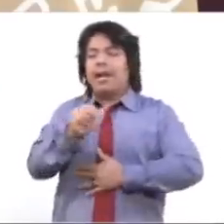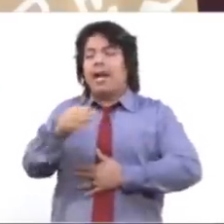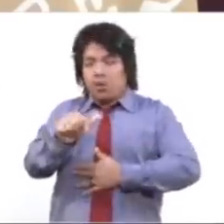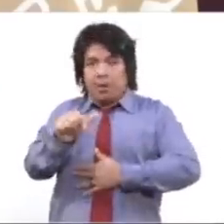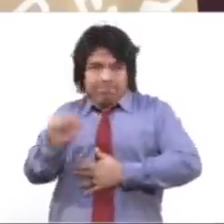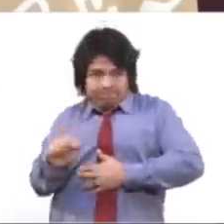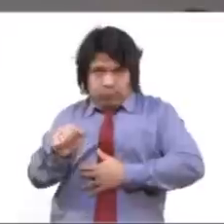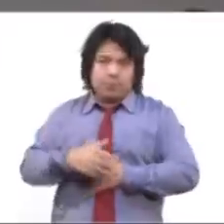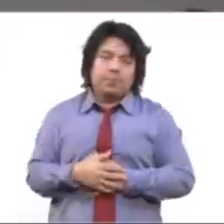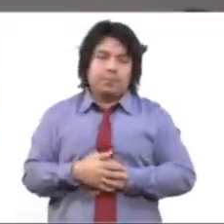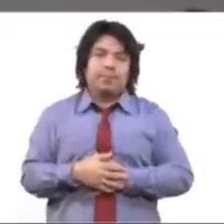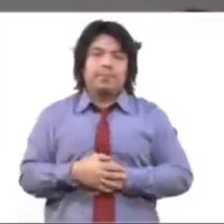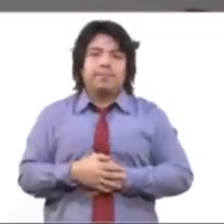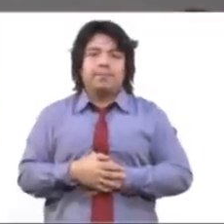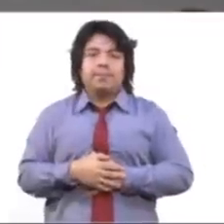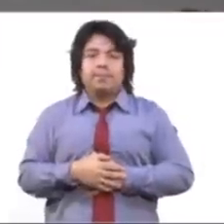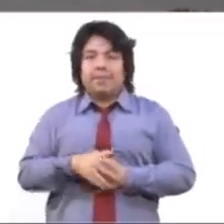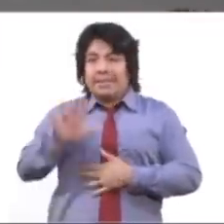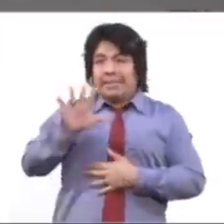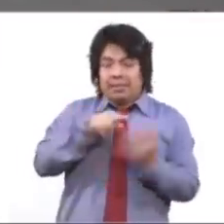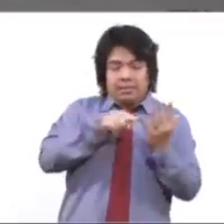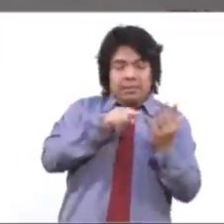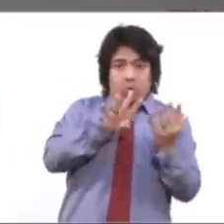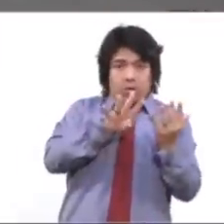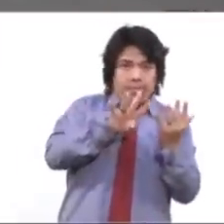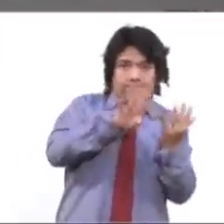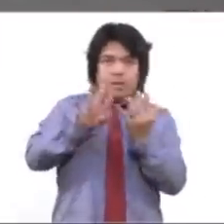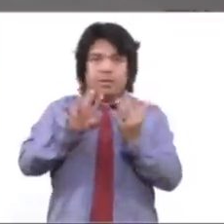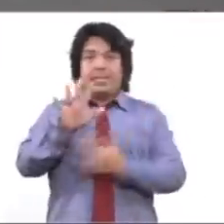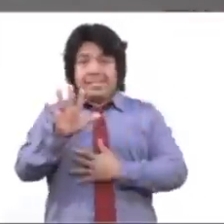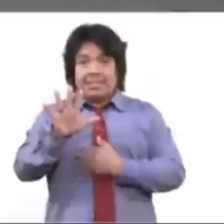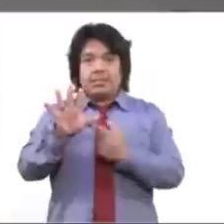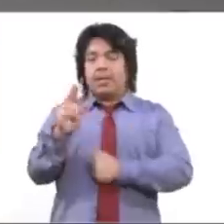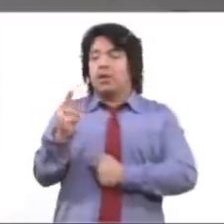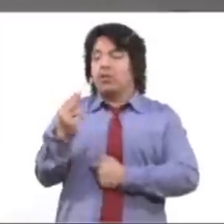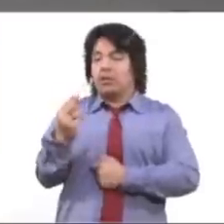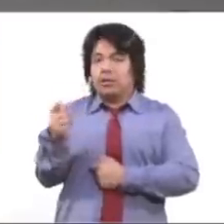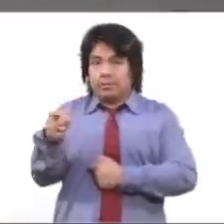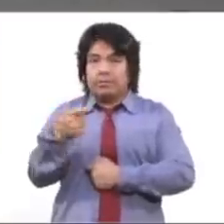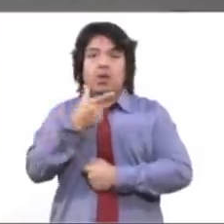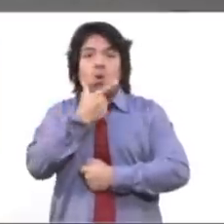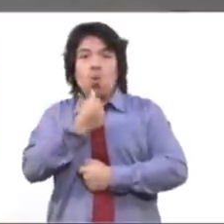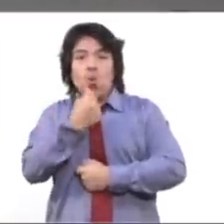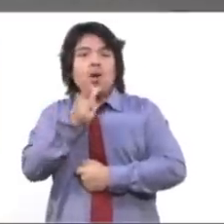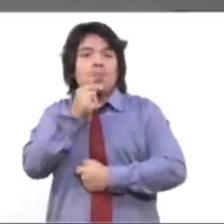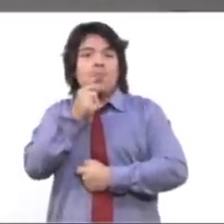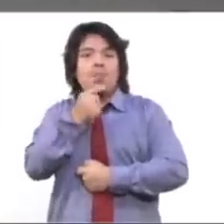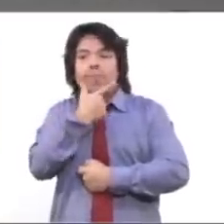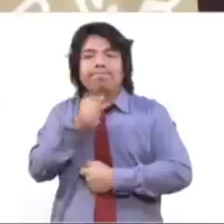El 5 de noviembre informa gente de policía de